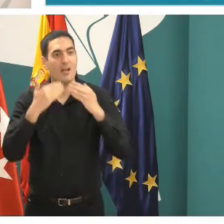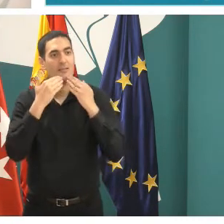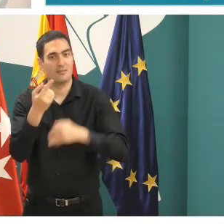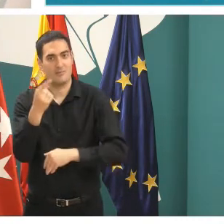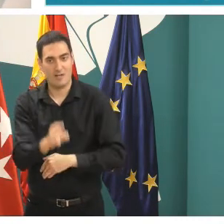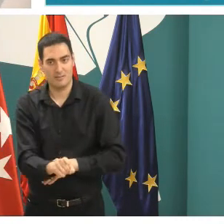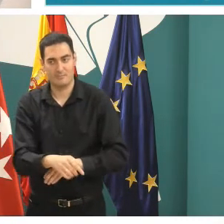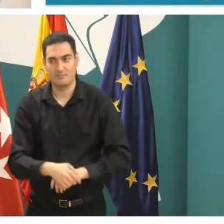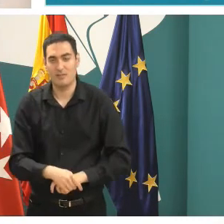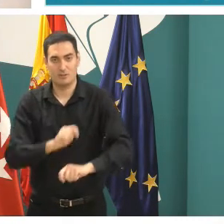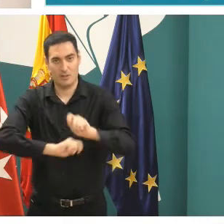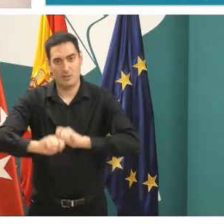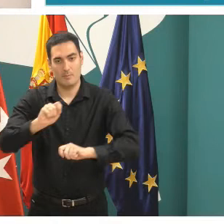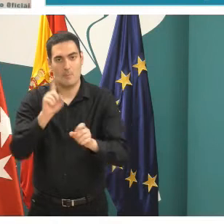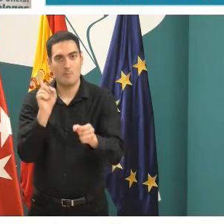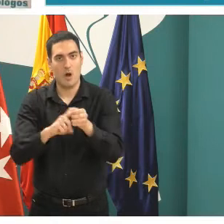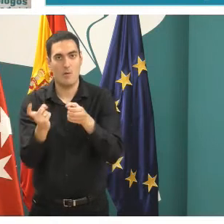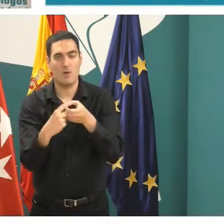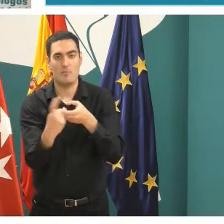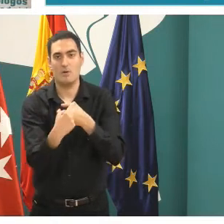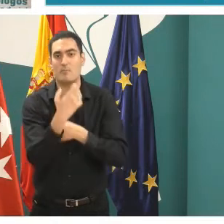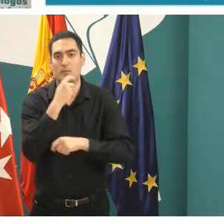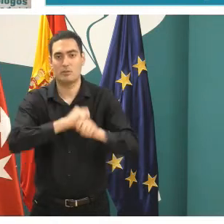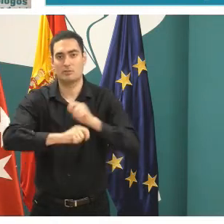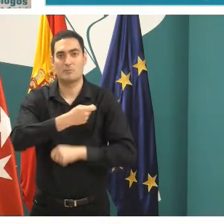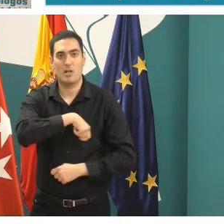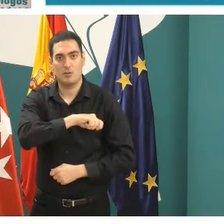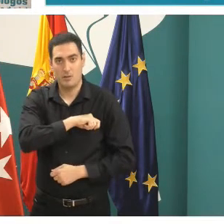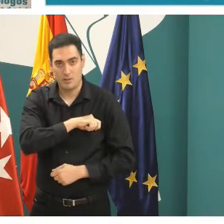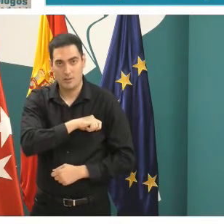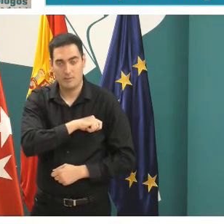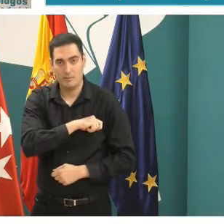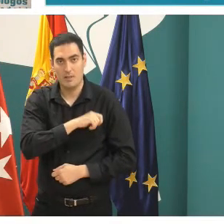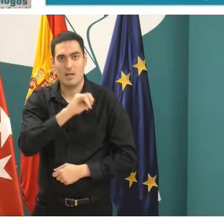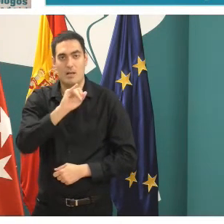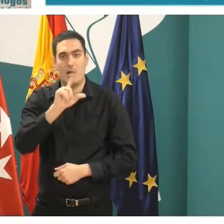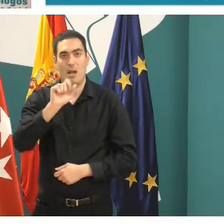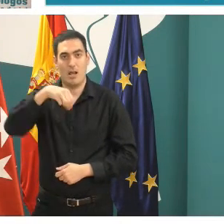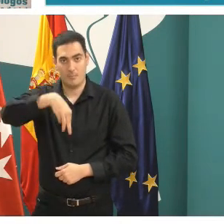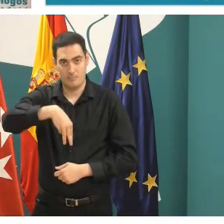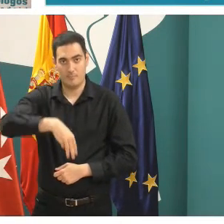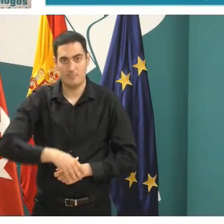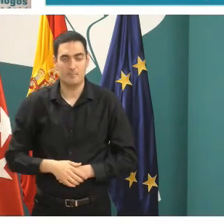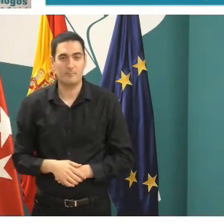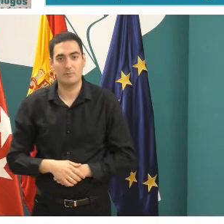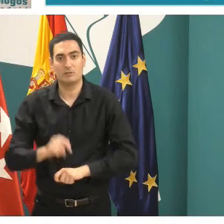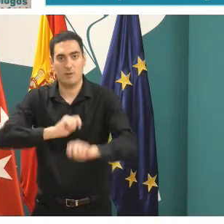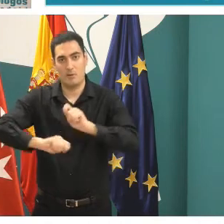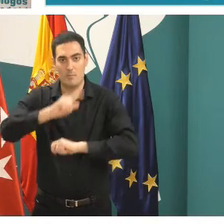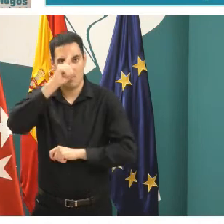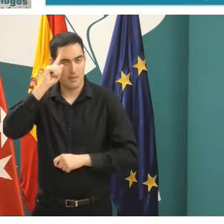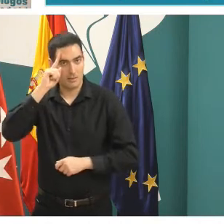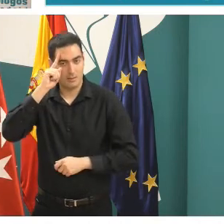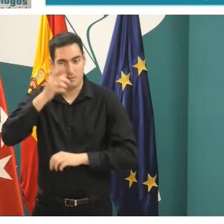Agradecer a las asociaciones participantes, la Asociación Española de Linfangioleiomyomatosis, la Asociación Madrileña